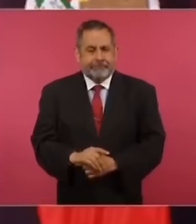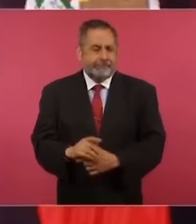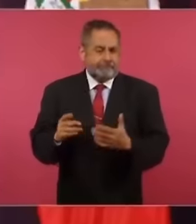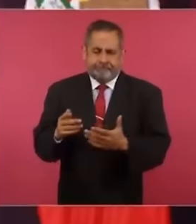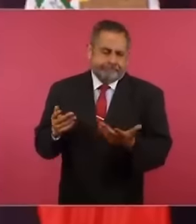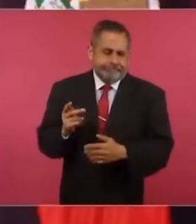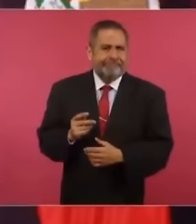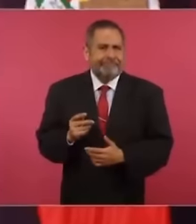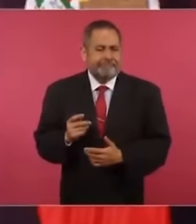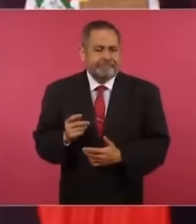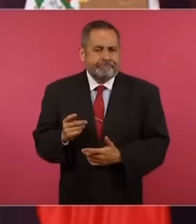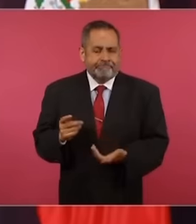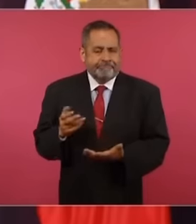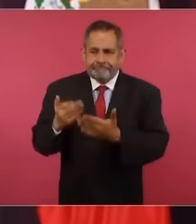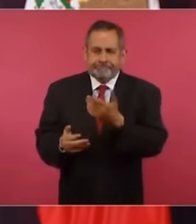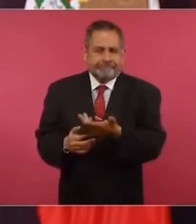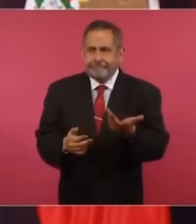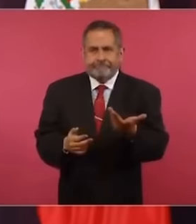una falta